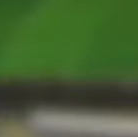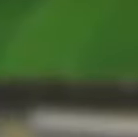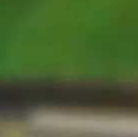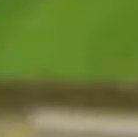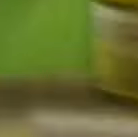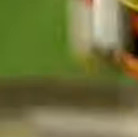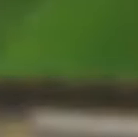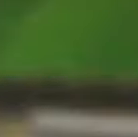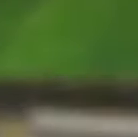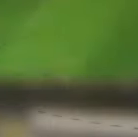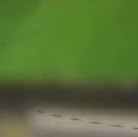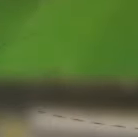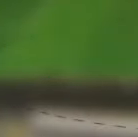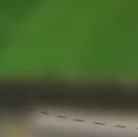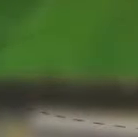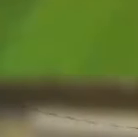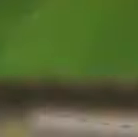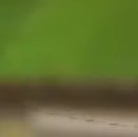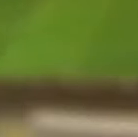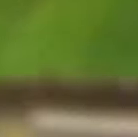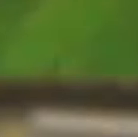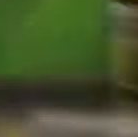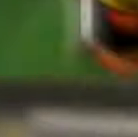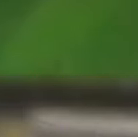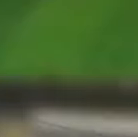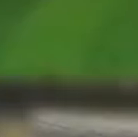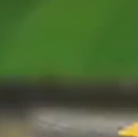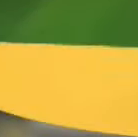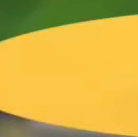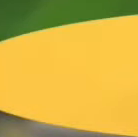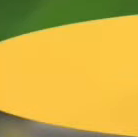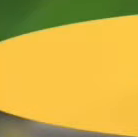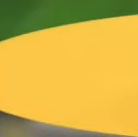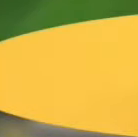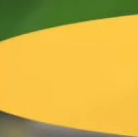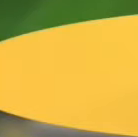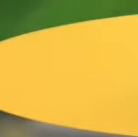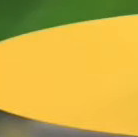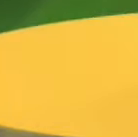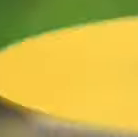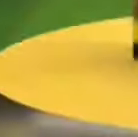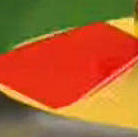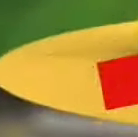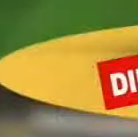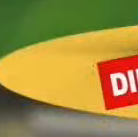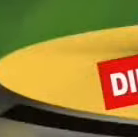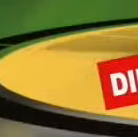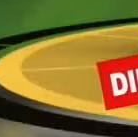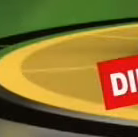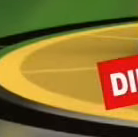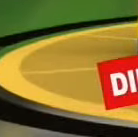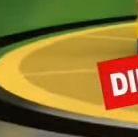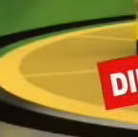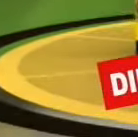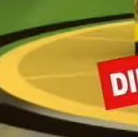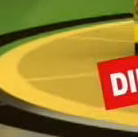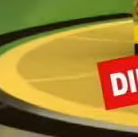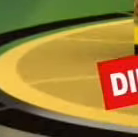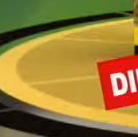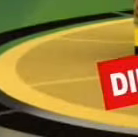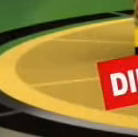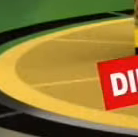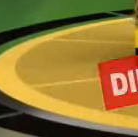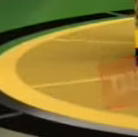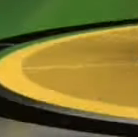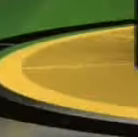Llega la revista Barcelona Oficial en su 8ª edición. El ídolo levantó con goles. Diego Forlán, el invitado estrella de la